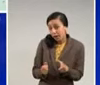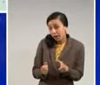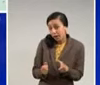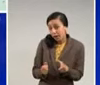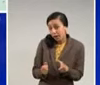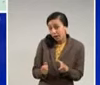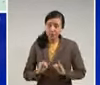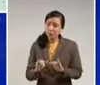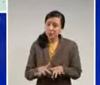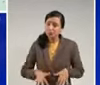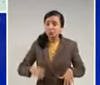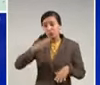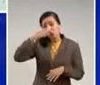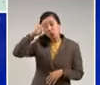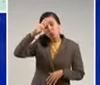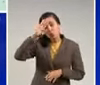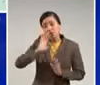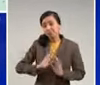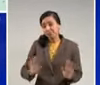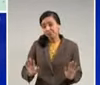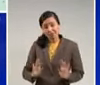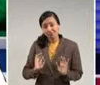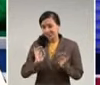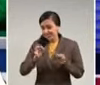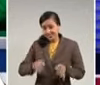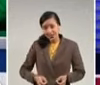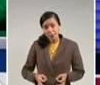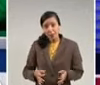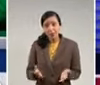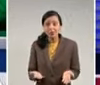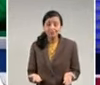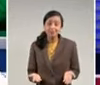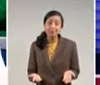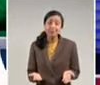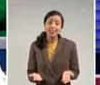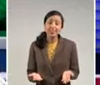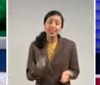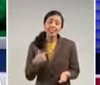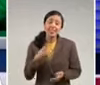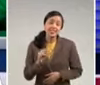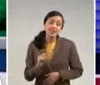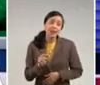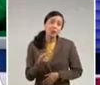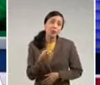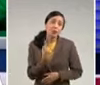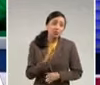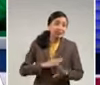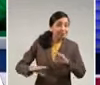de Cuba, y siempre, bueno, pues mencionamos, comentamos,